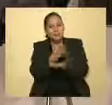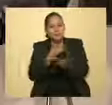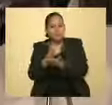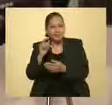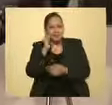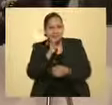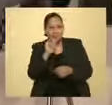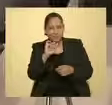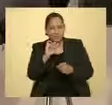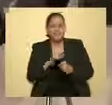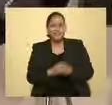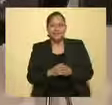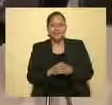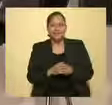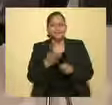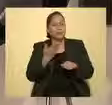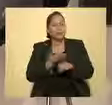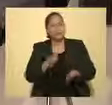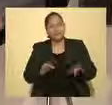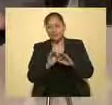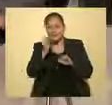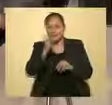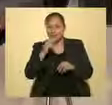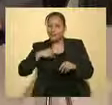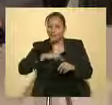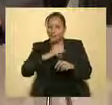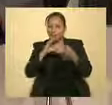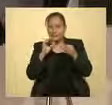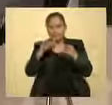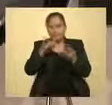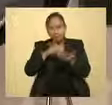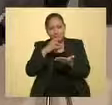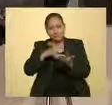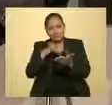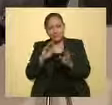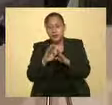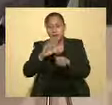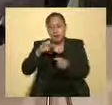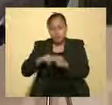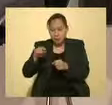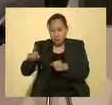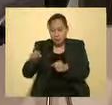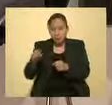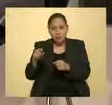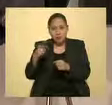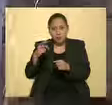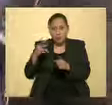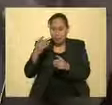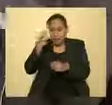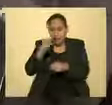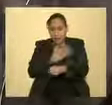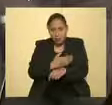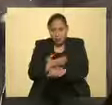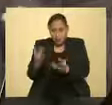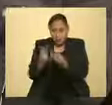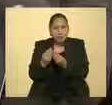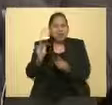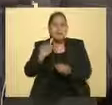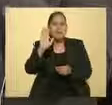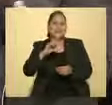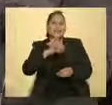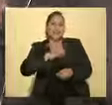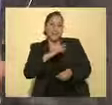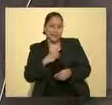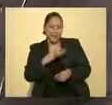¡Ay, qué importante! Sí. Así es, bien importante, porque lo hemos dicho en muchas ocasiones. Ahorita ya no es una mascota, ya no es un animal de compañía. No. Es tu hijo,